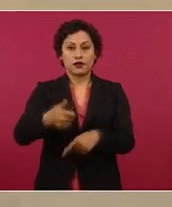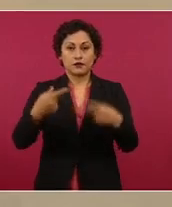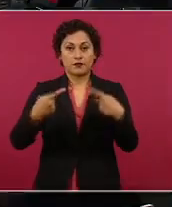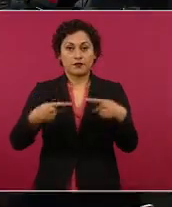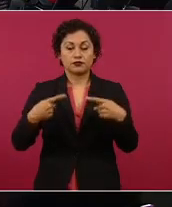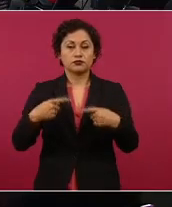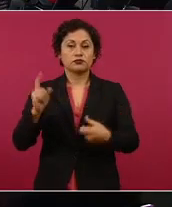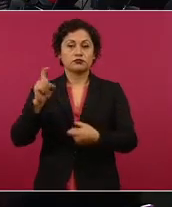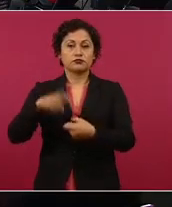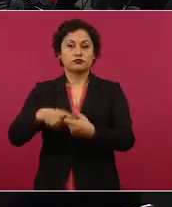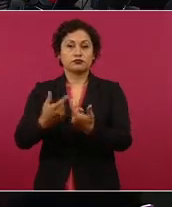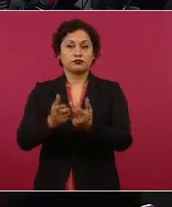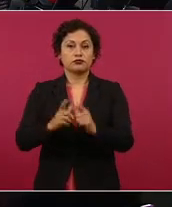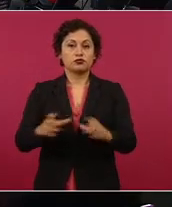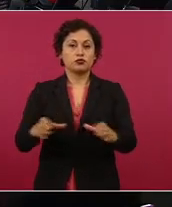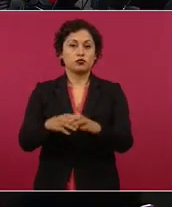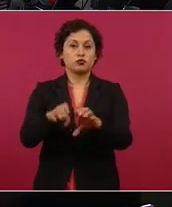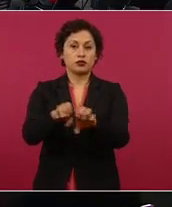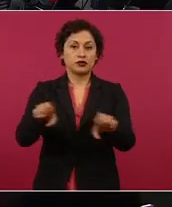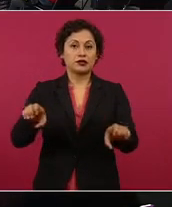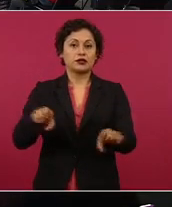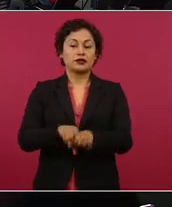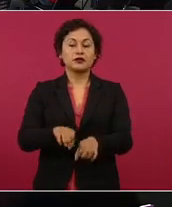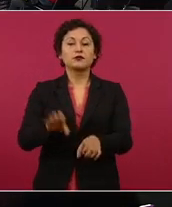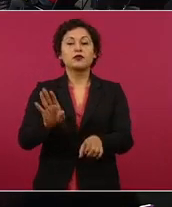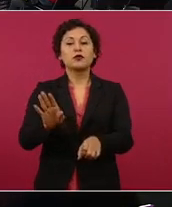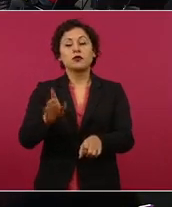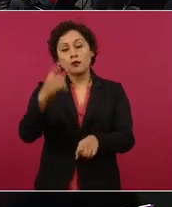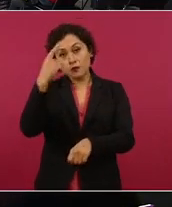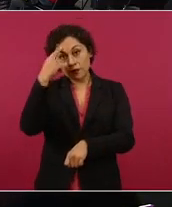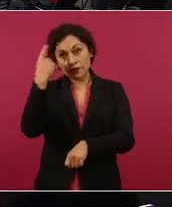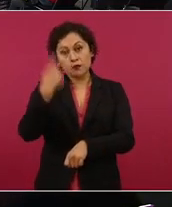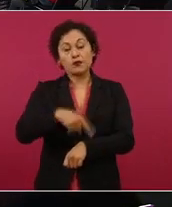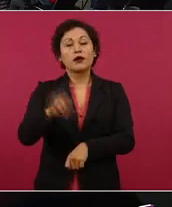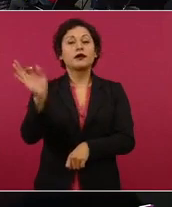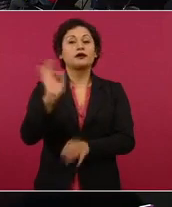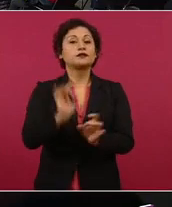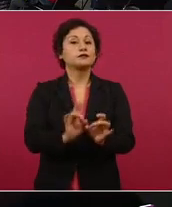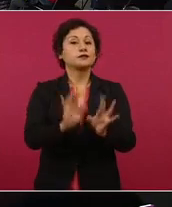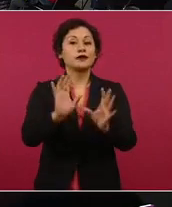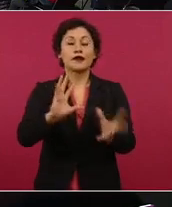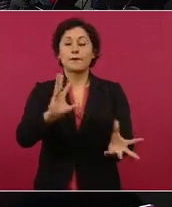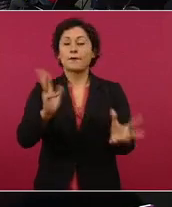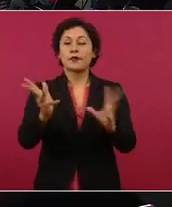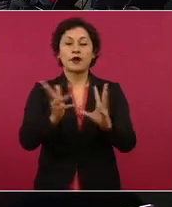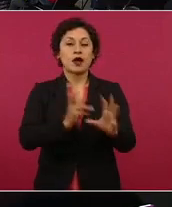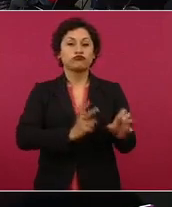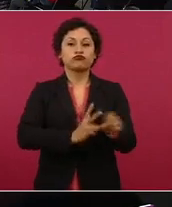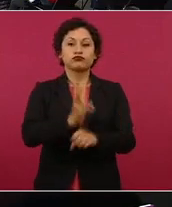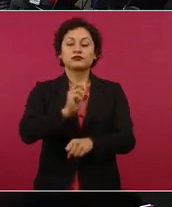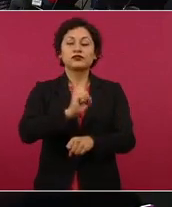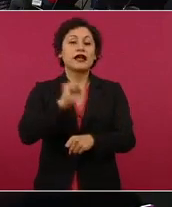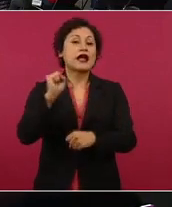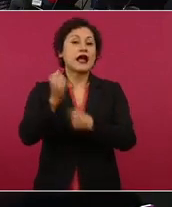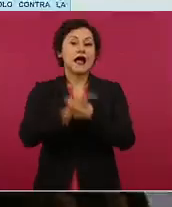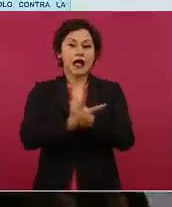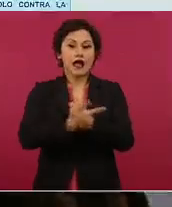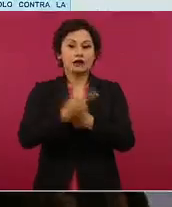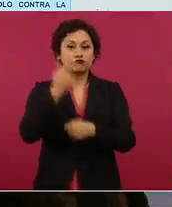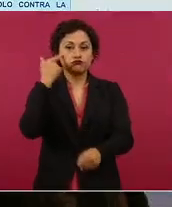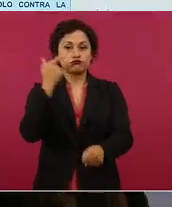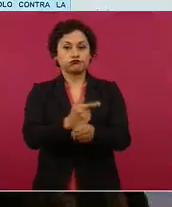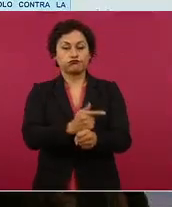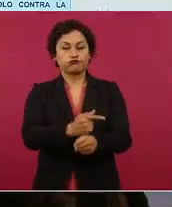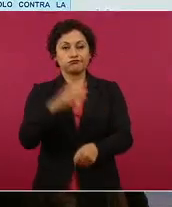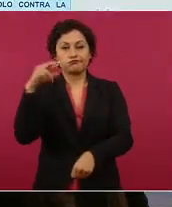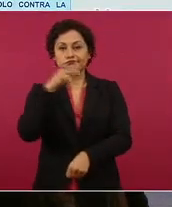que en caso de violencia o en caso de un incidente se pueda ubicar de manera inmediata a la persona que está generando